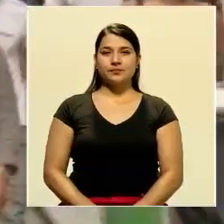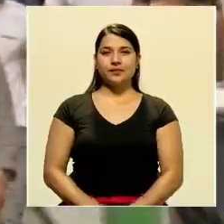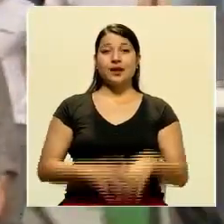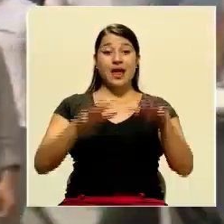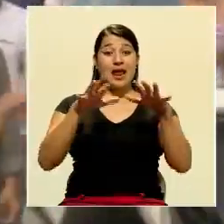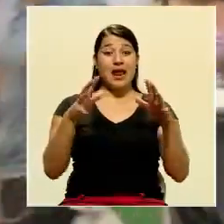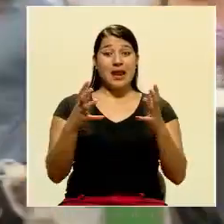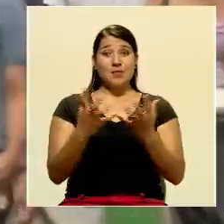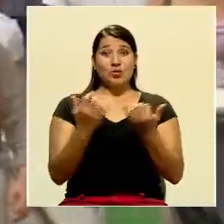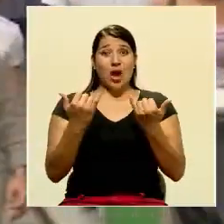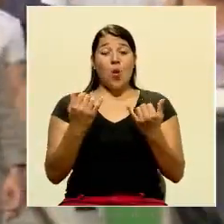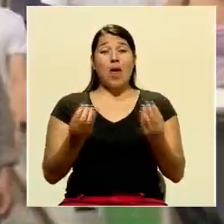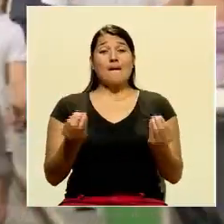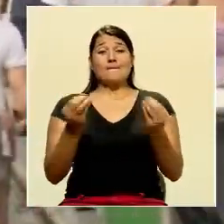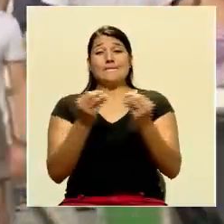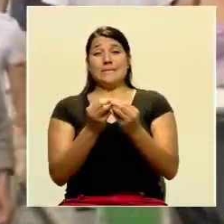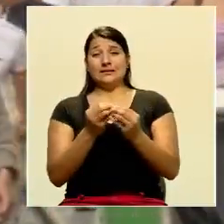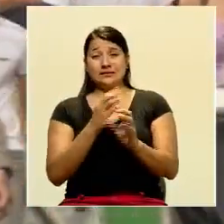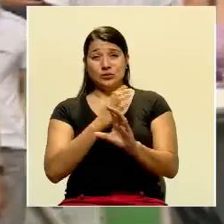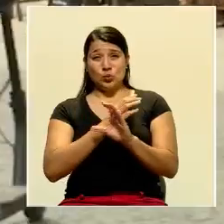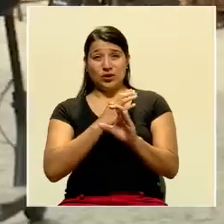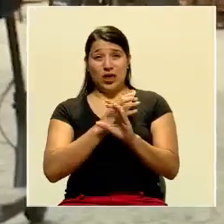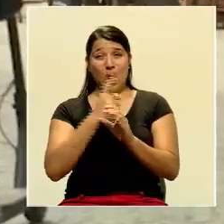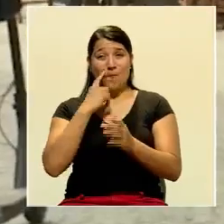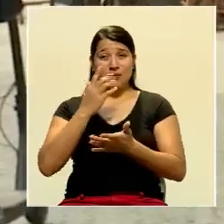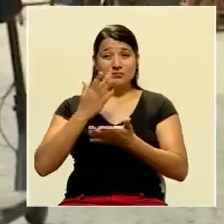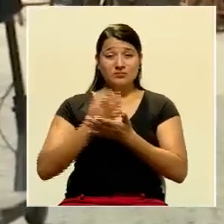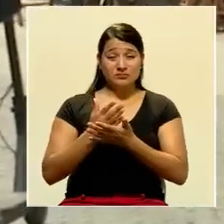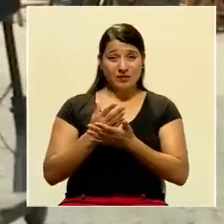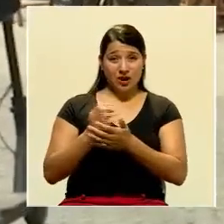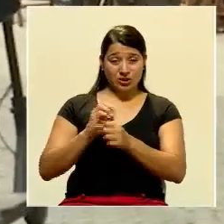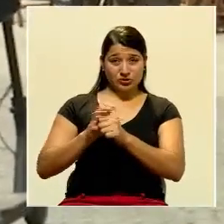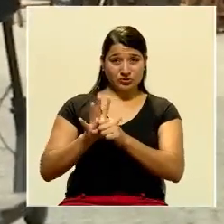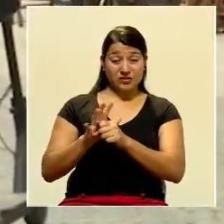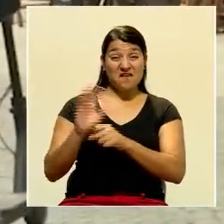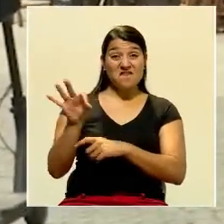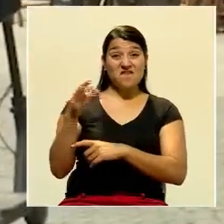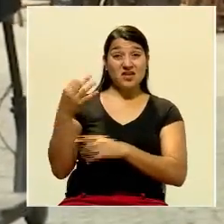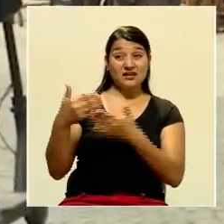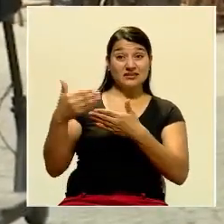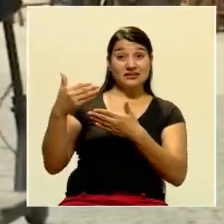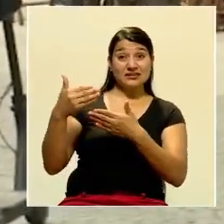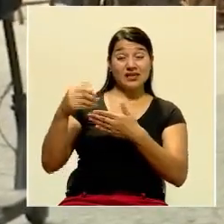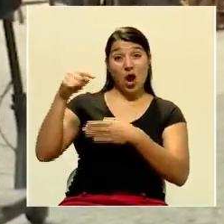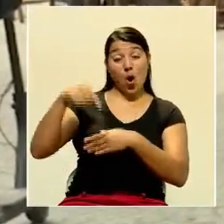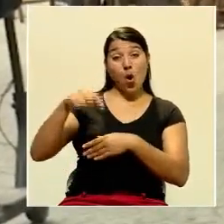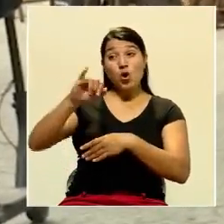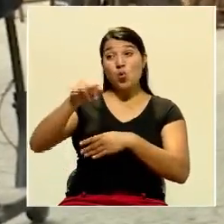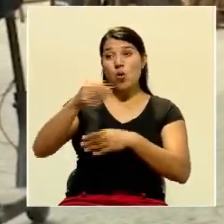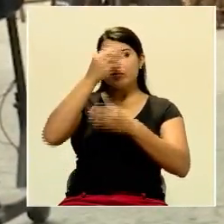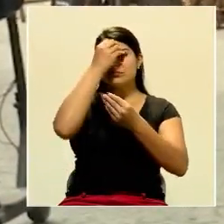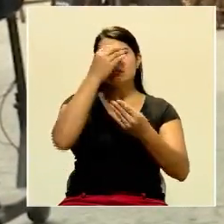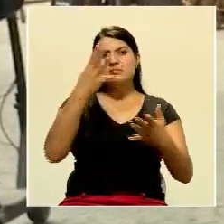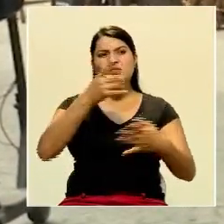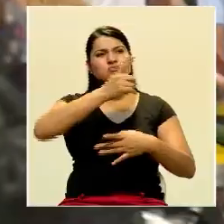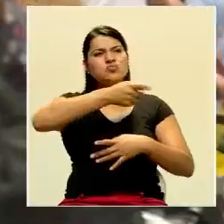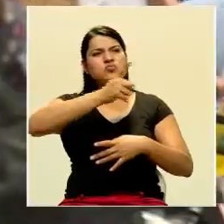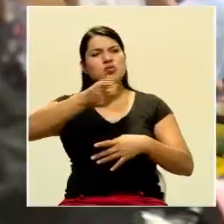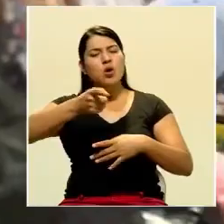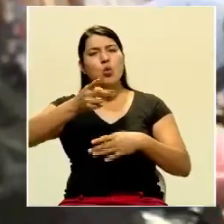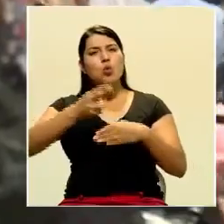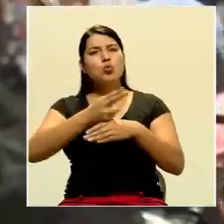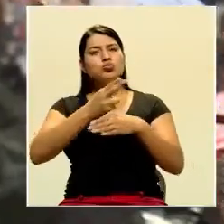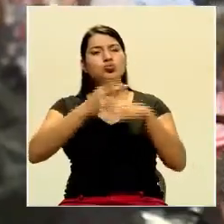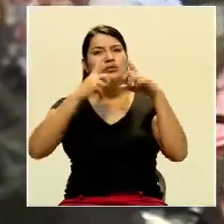El mundo refuerza las medidas contra el nuevo coronavirus. Francia anunció el jueves que el uso de la mascarilla será obligatorio en todo